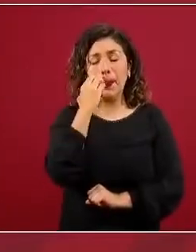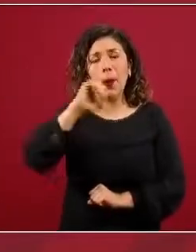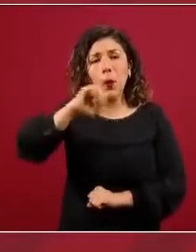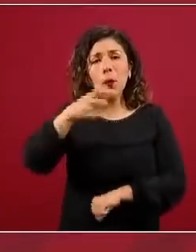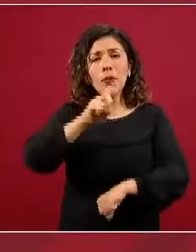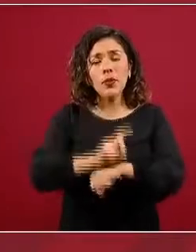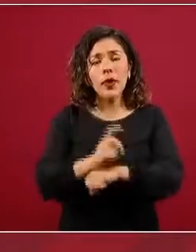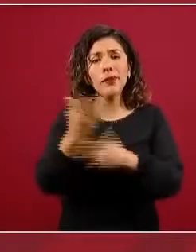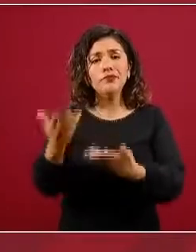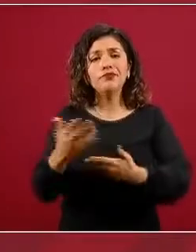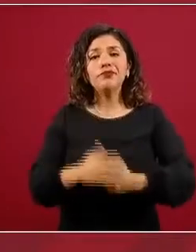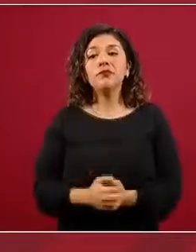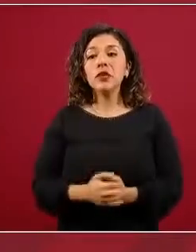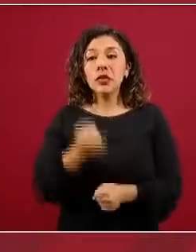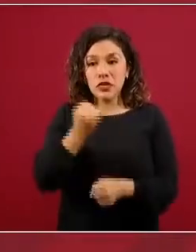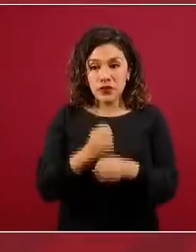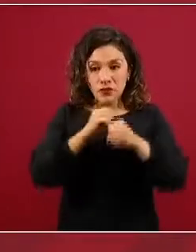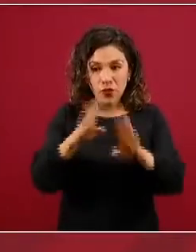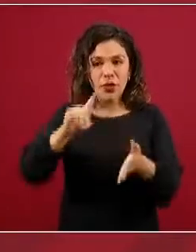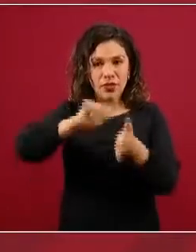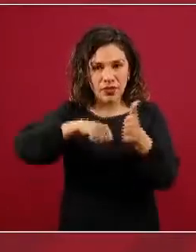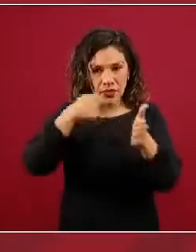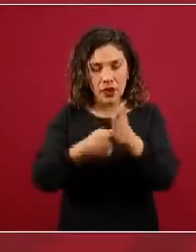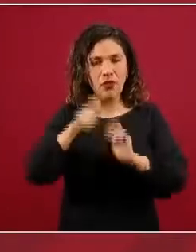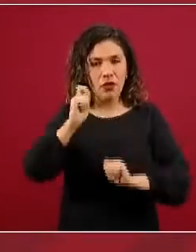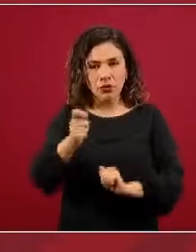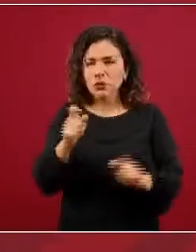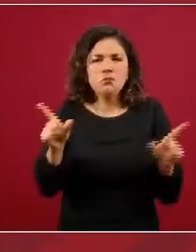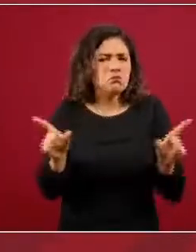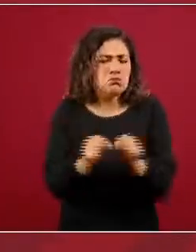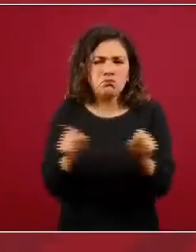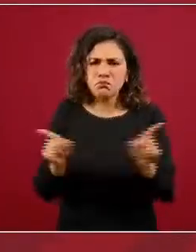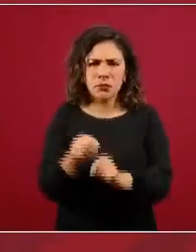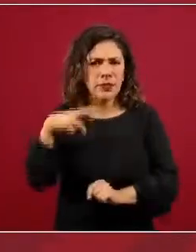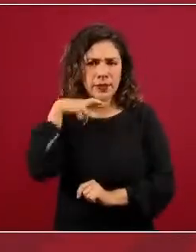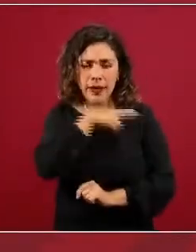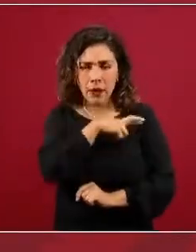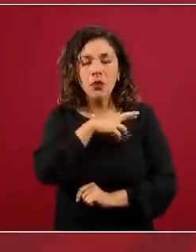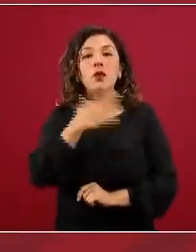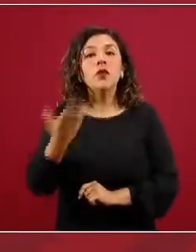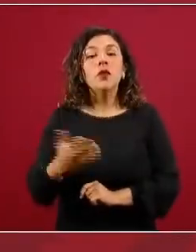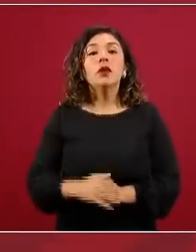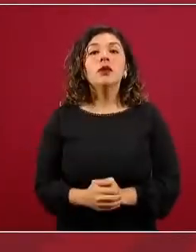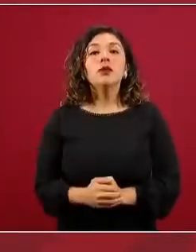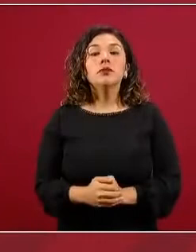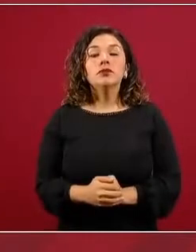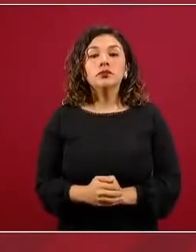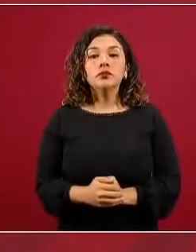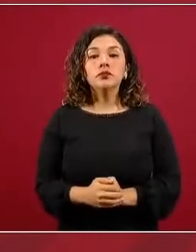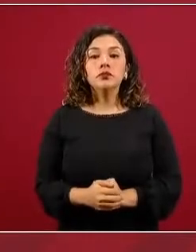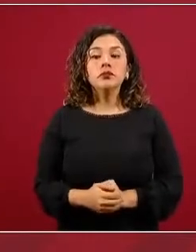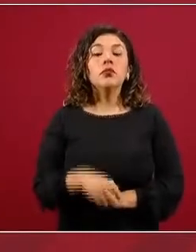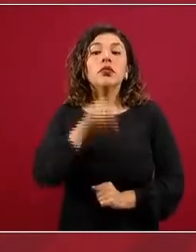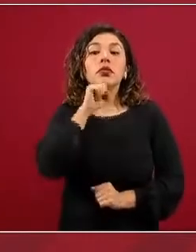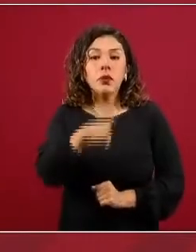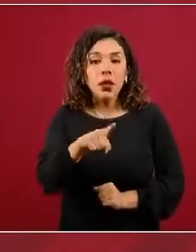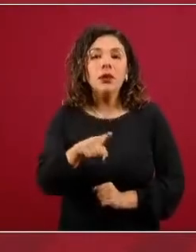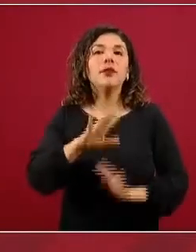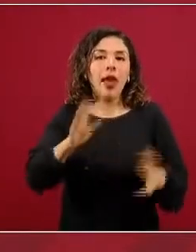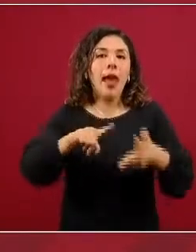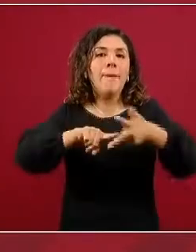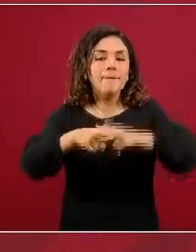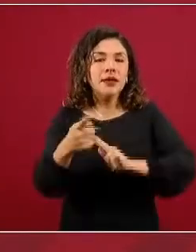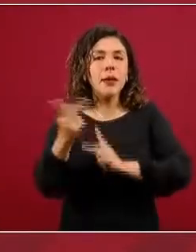Hoy vamos a tener el informe técnico, que será relativamente breve, y vamos a dar espacio a